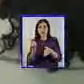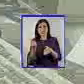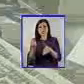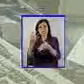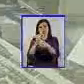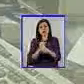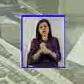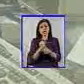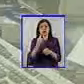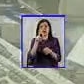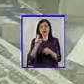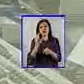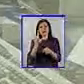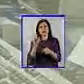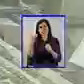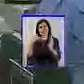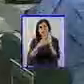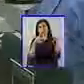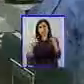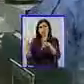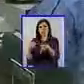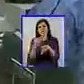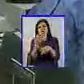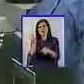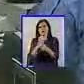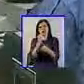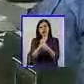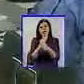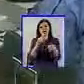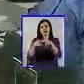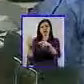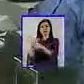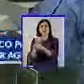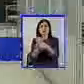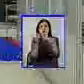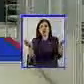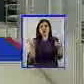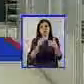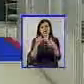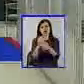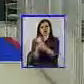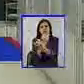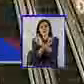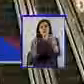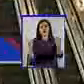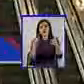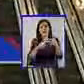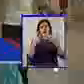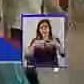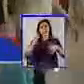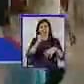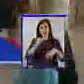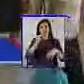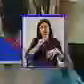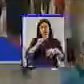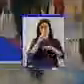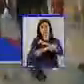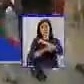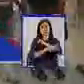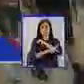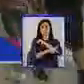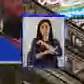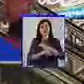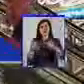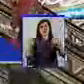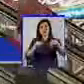lo recibirán 150 mil personas que laboran para instituciones públicas, autónomas y empresas privadas del país.